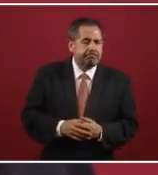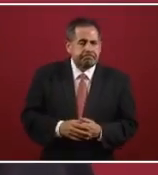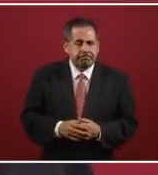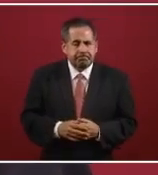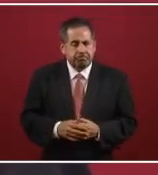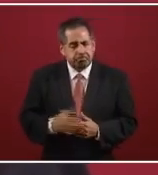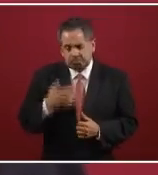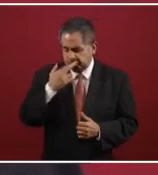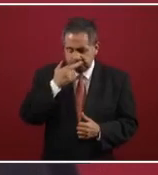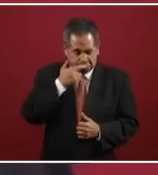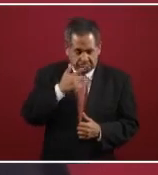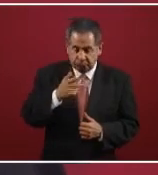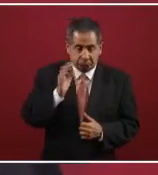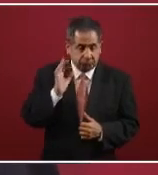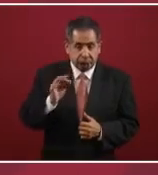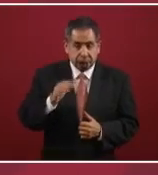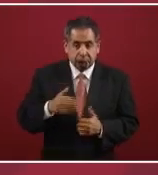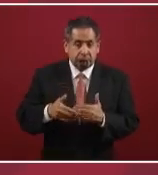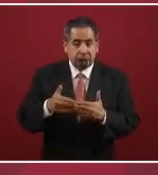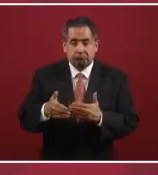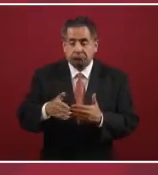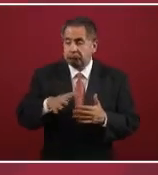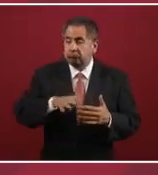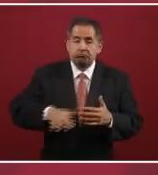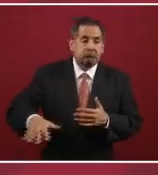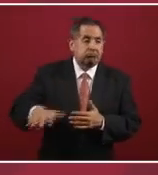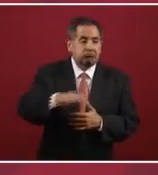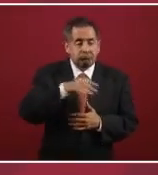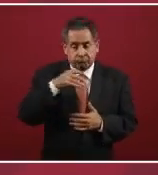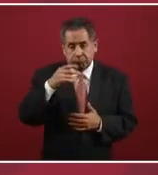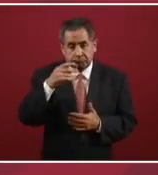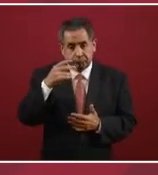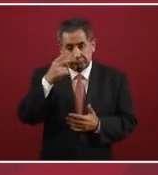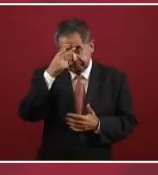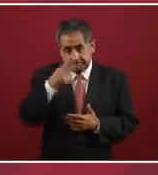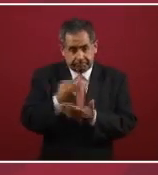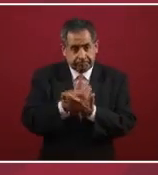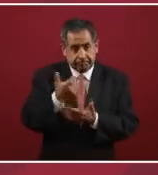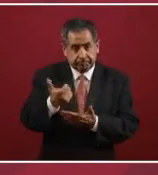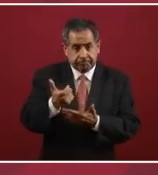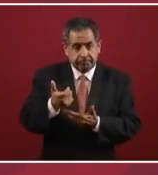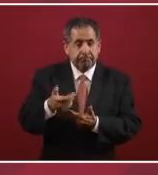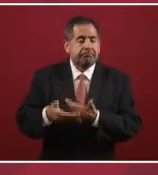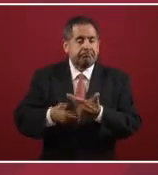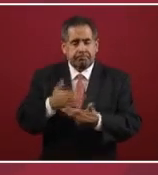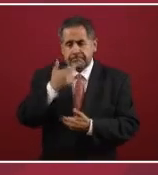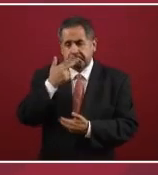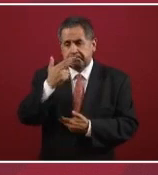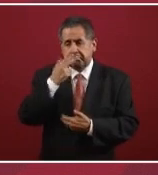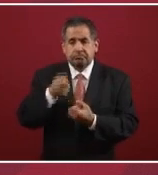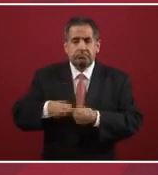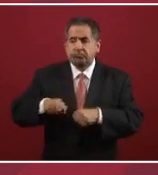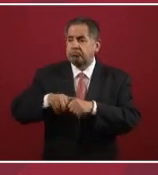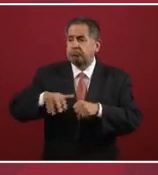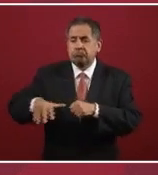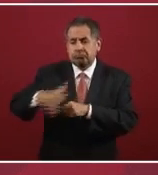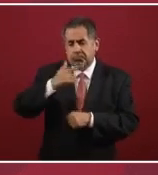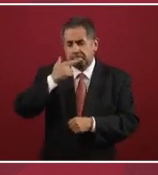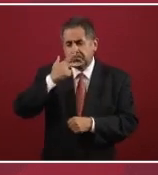está mejor la situación económica y social en nuestro país